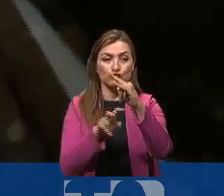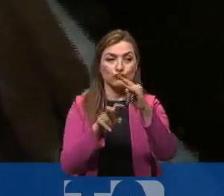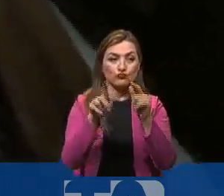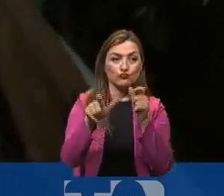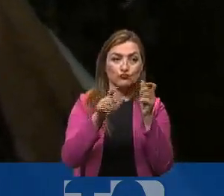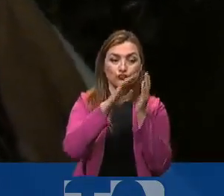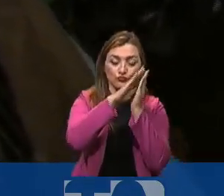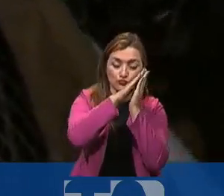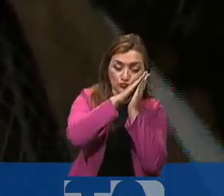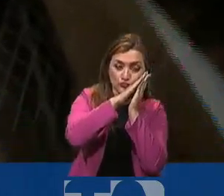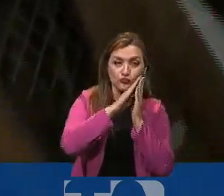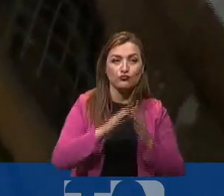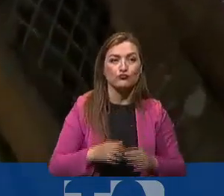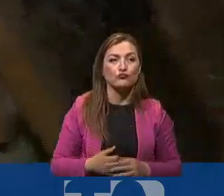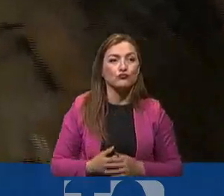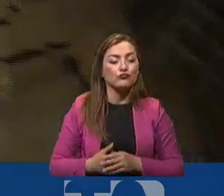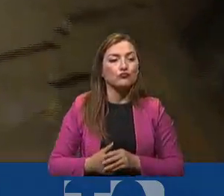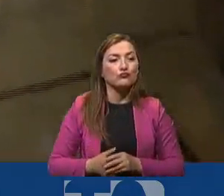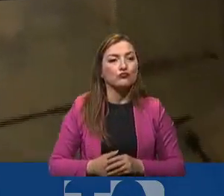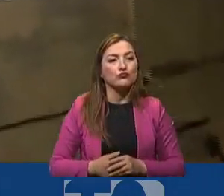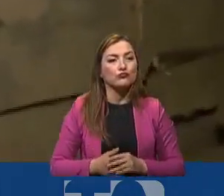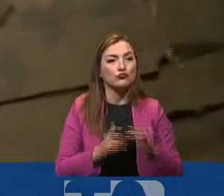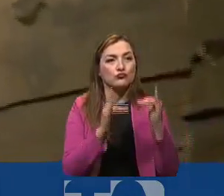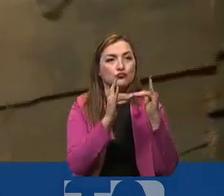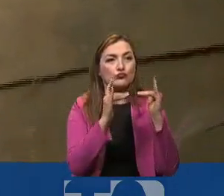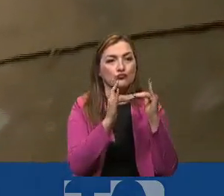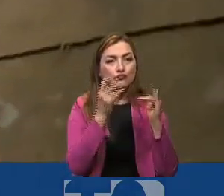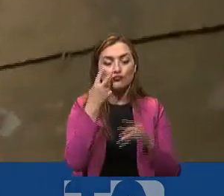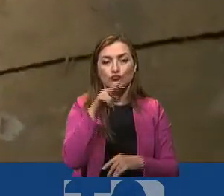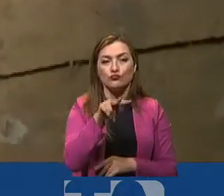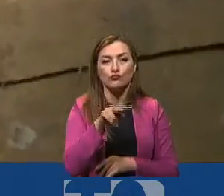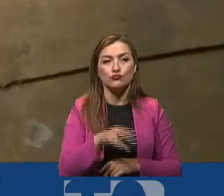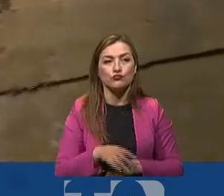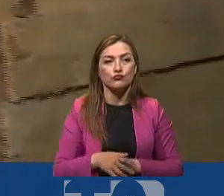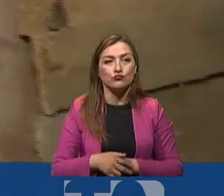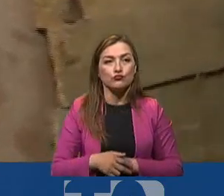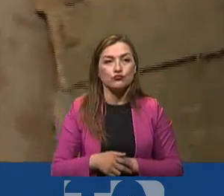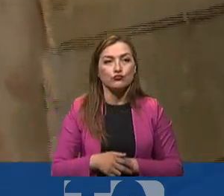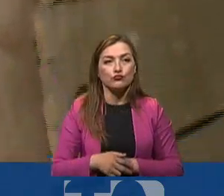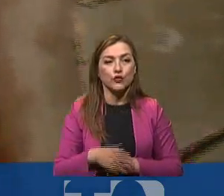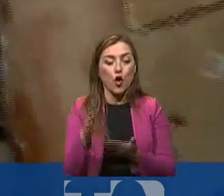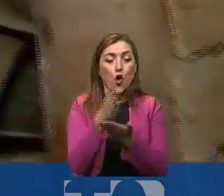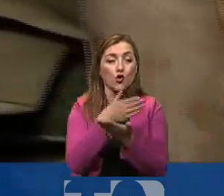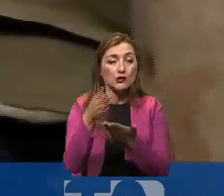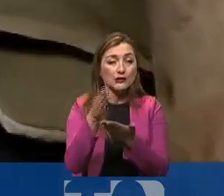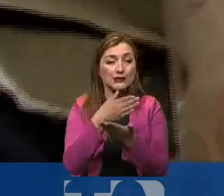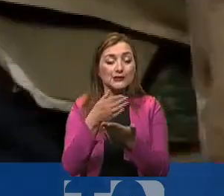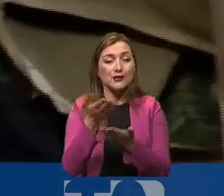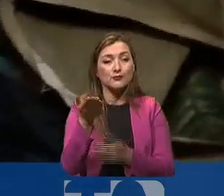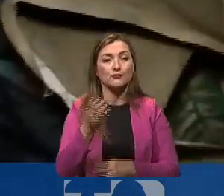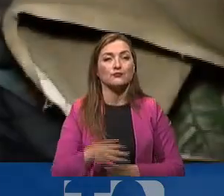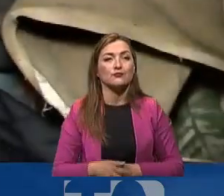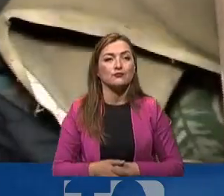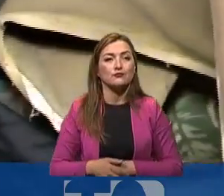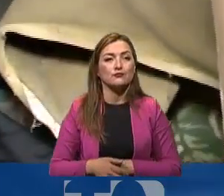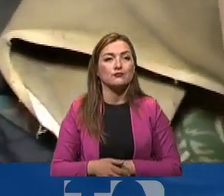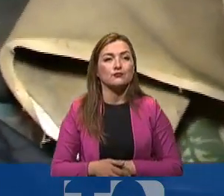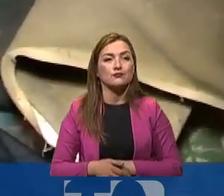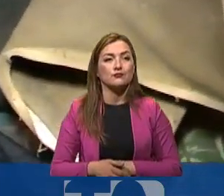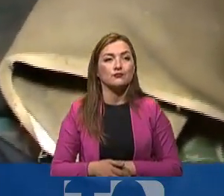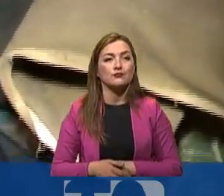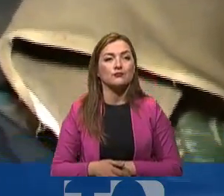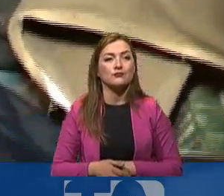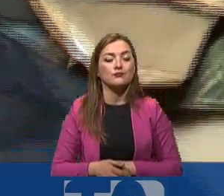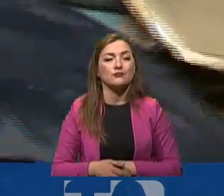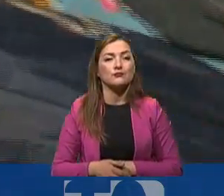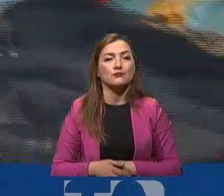ciudadanos en estas condiciones. Hay camas, ahí pueden observar hasta pequeñas cocinas que han creado ellos. Vamos a